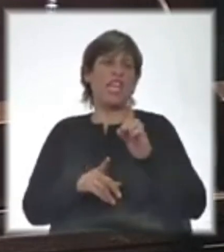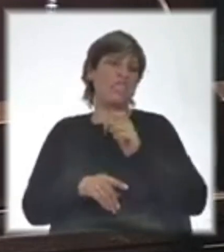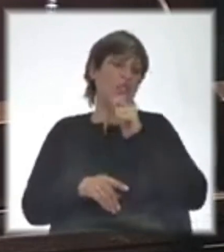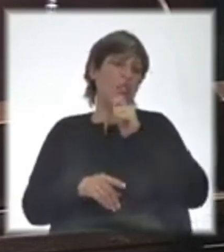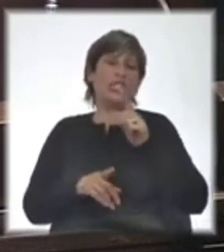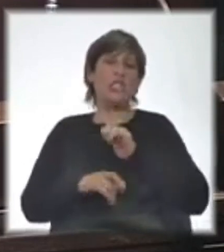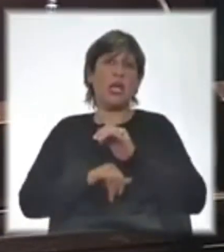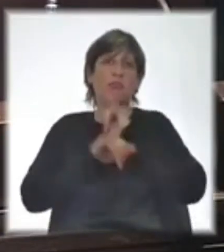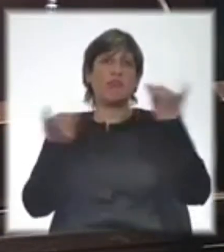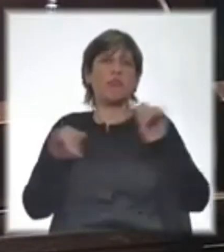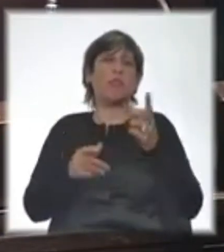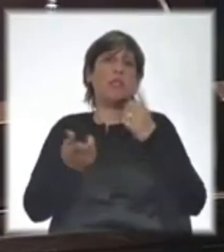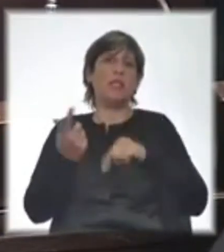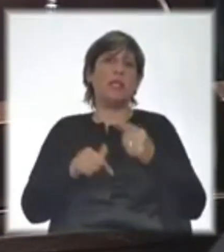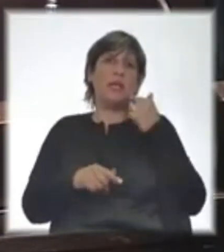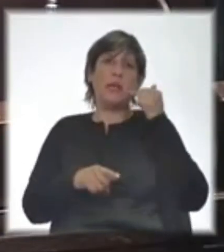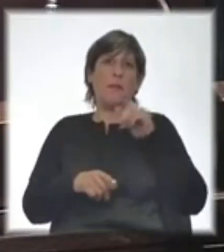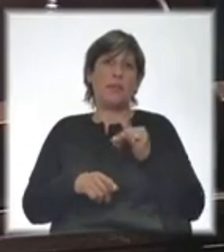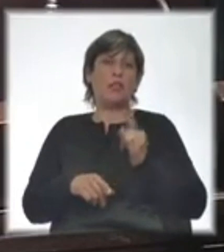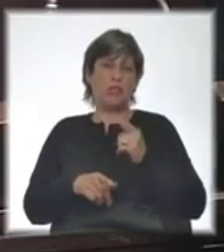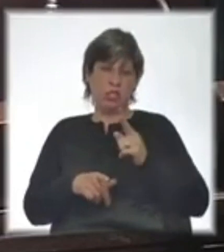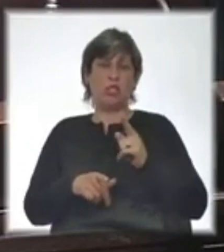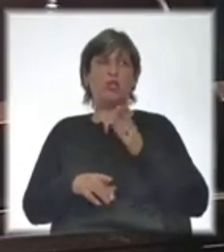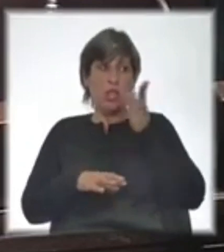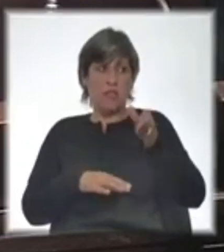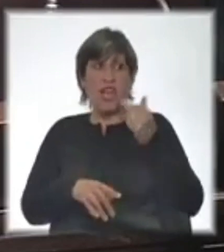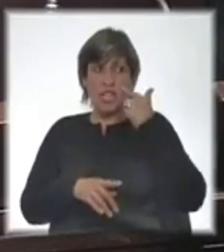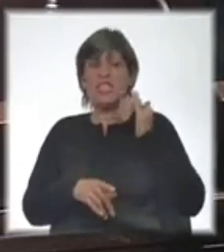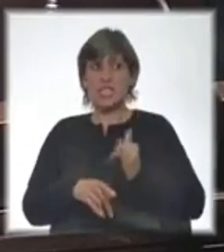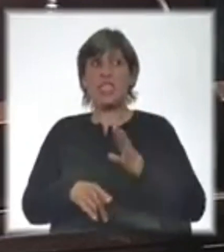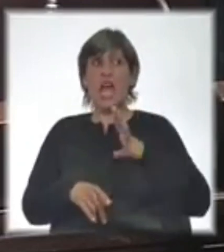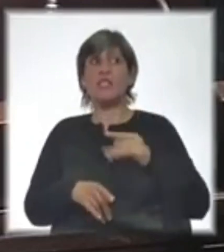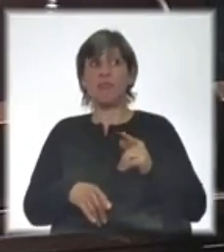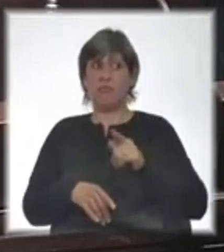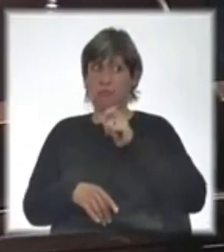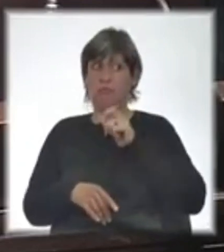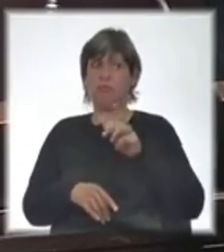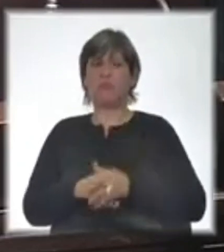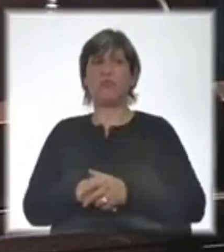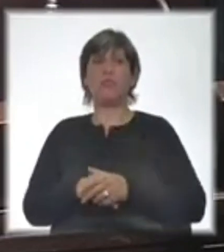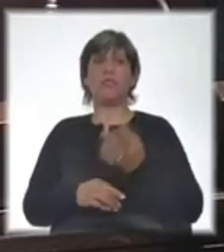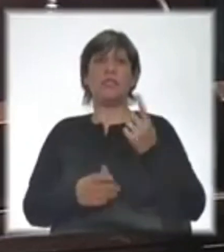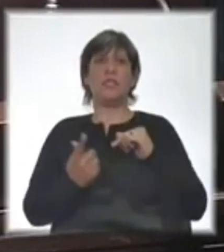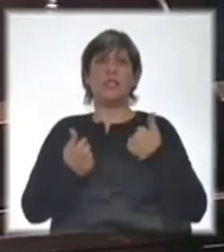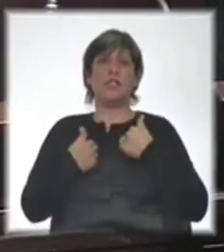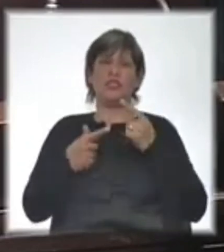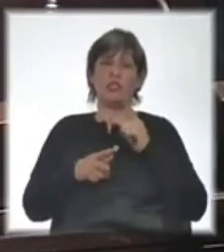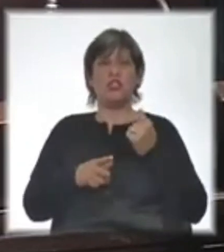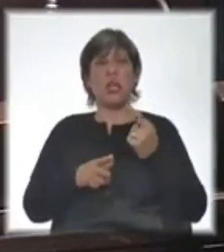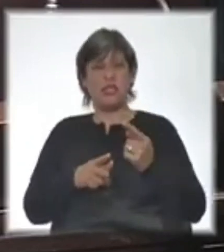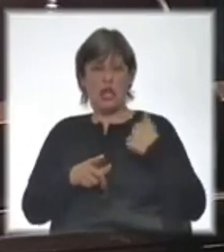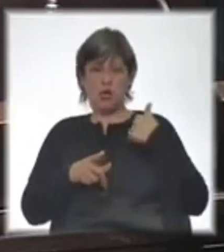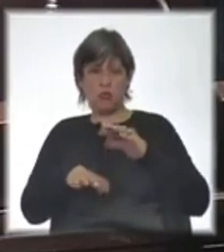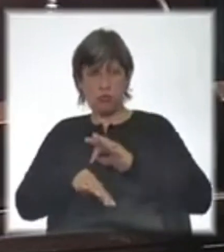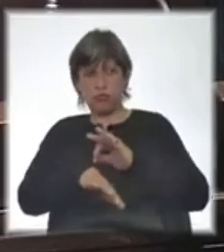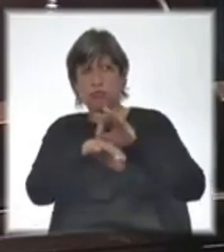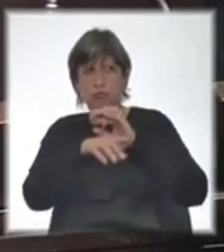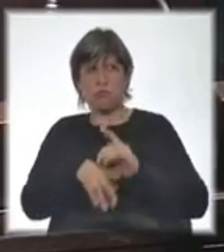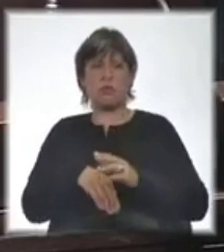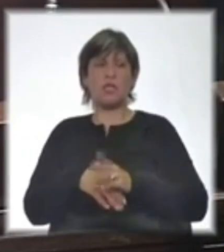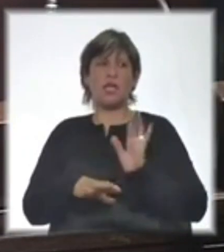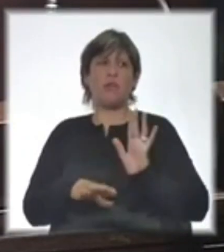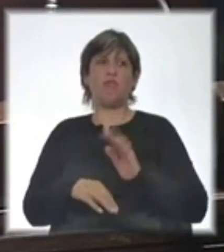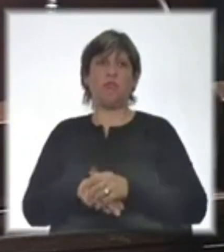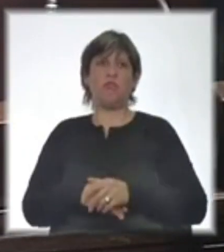sale. Sin embargo, si uno va ahí, están las noticias. Por lo tanto, yo ya tengo la luz que me señala que